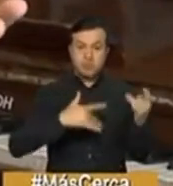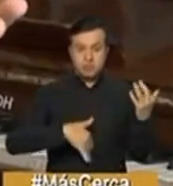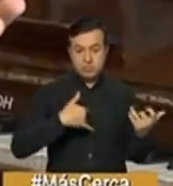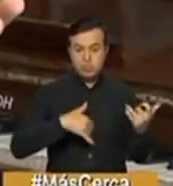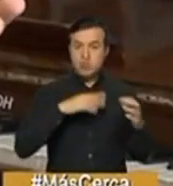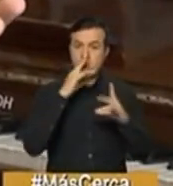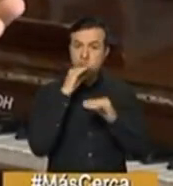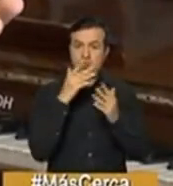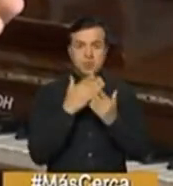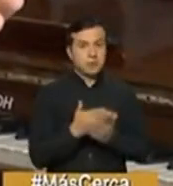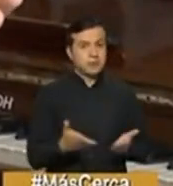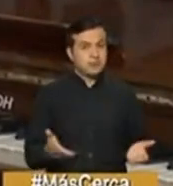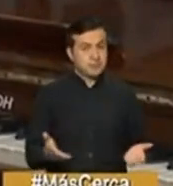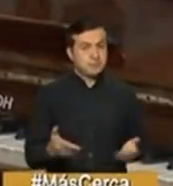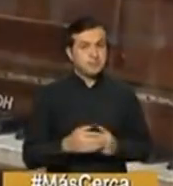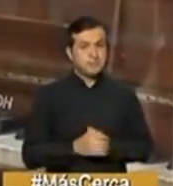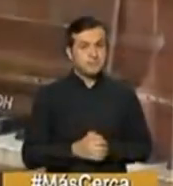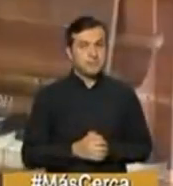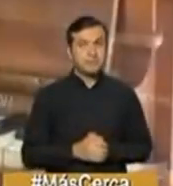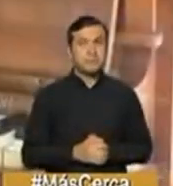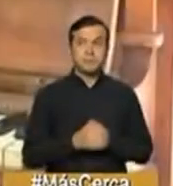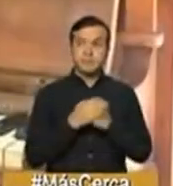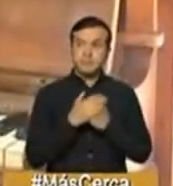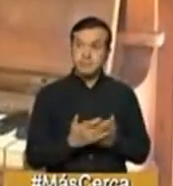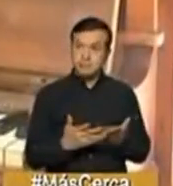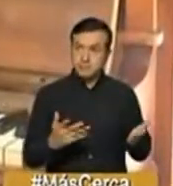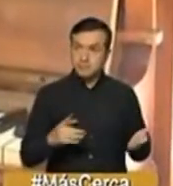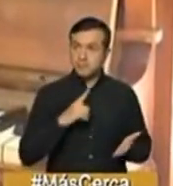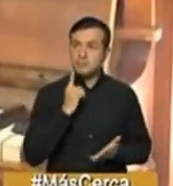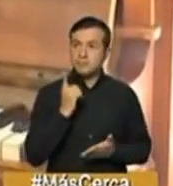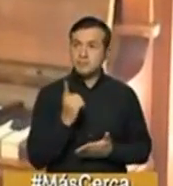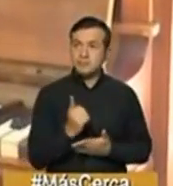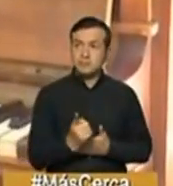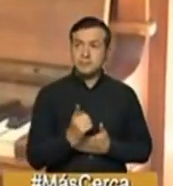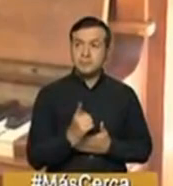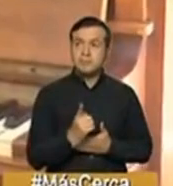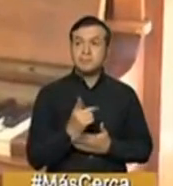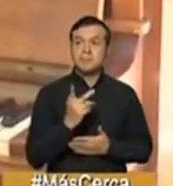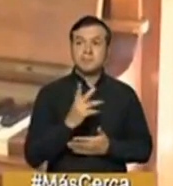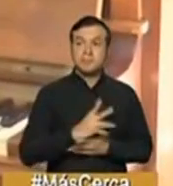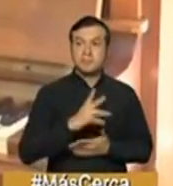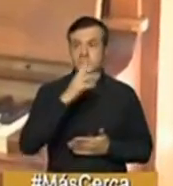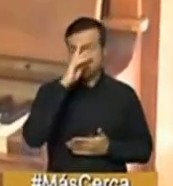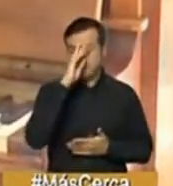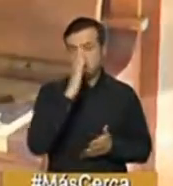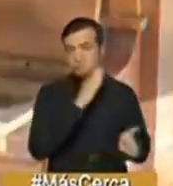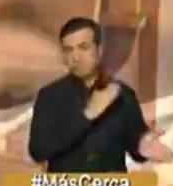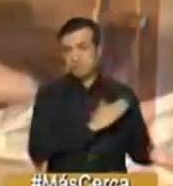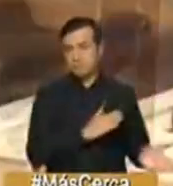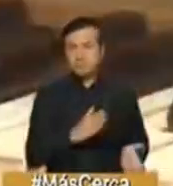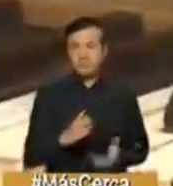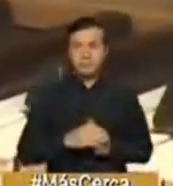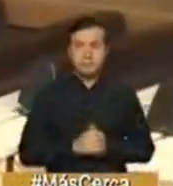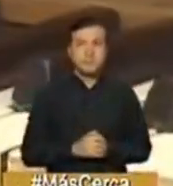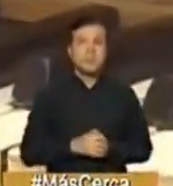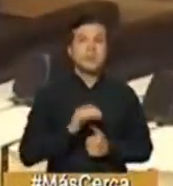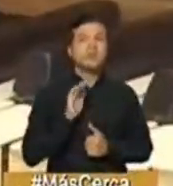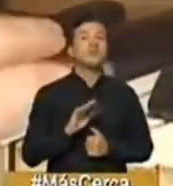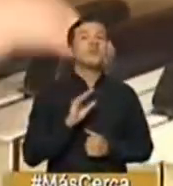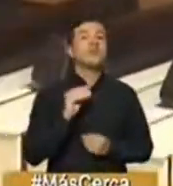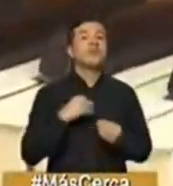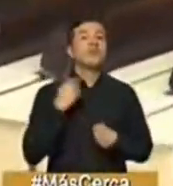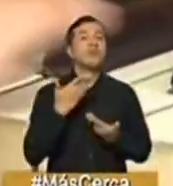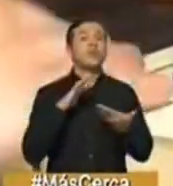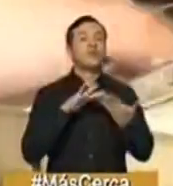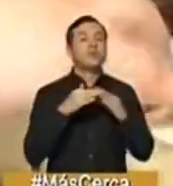guitarra o la flauta, ¿sí? Eso es obviamente una habilidad, pero se aprende, ¿sí? Lo que él puede entregar